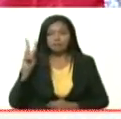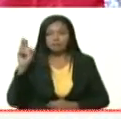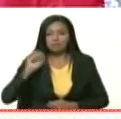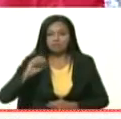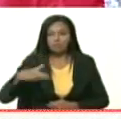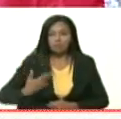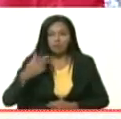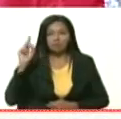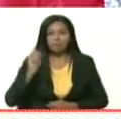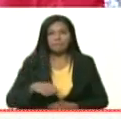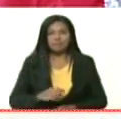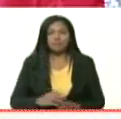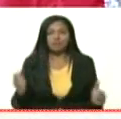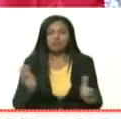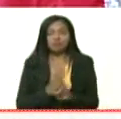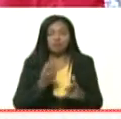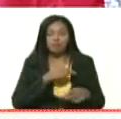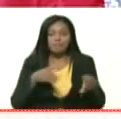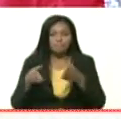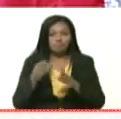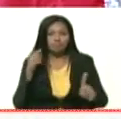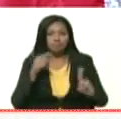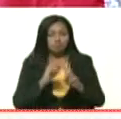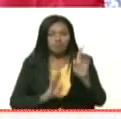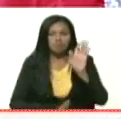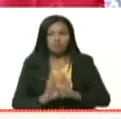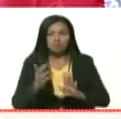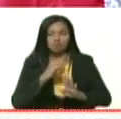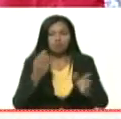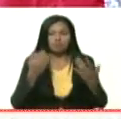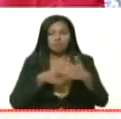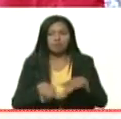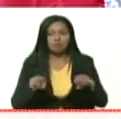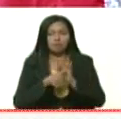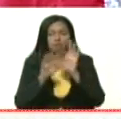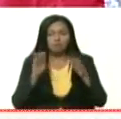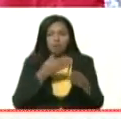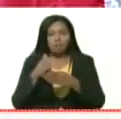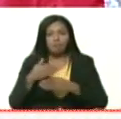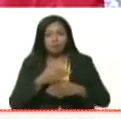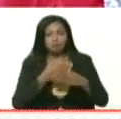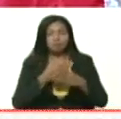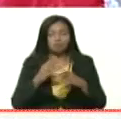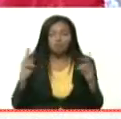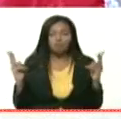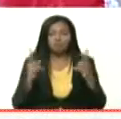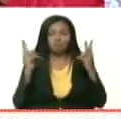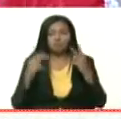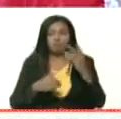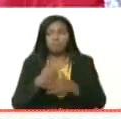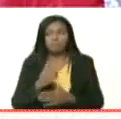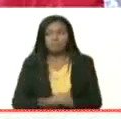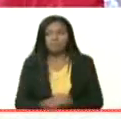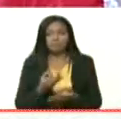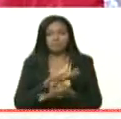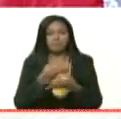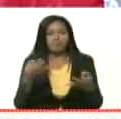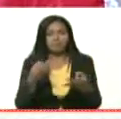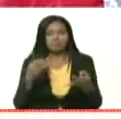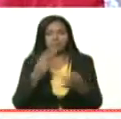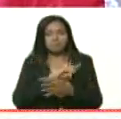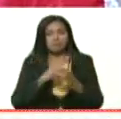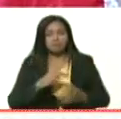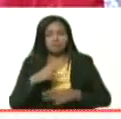podrá también encontrar su camino del desarrollo integral, compartido, ventajoso, maravilloso de las